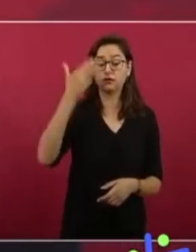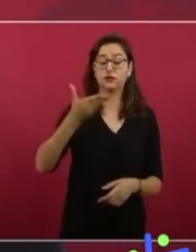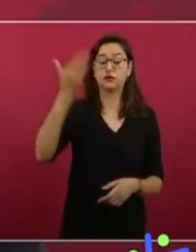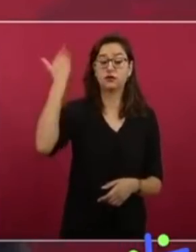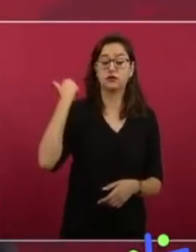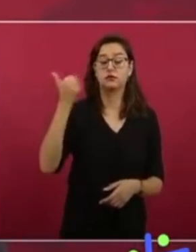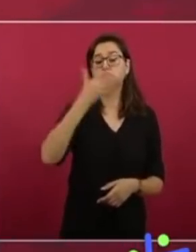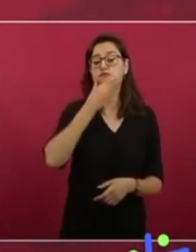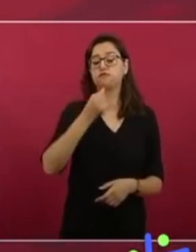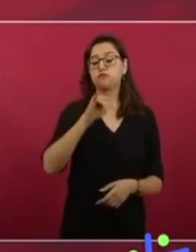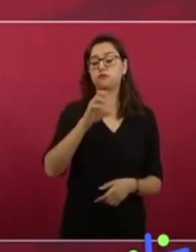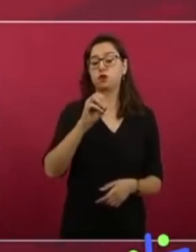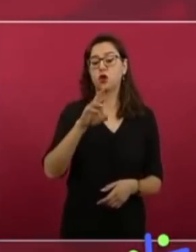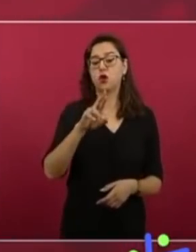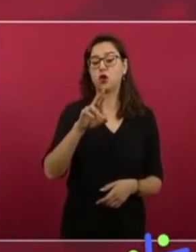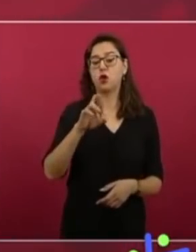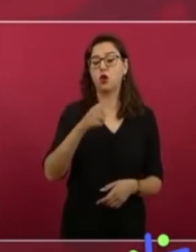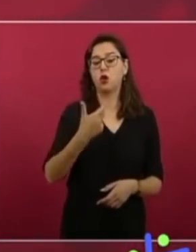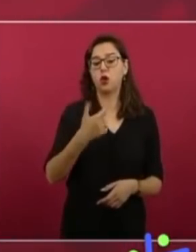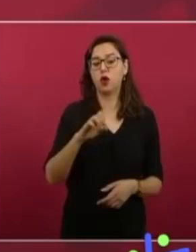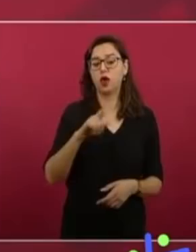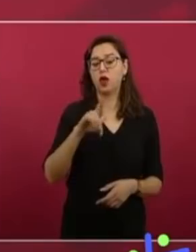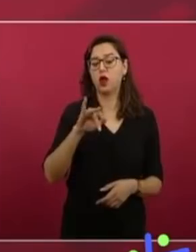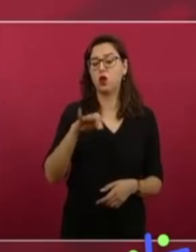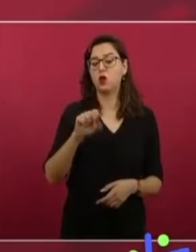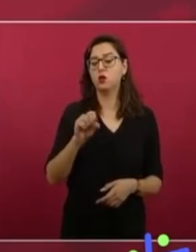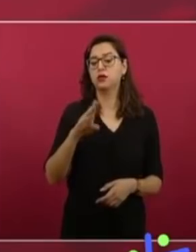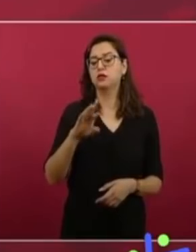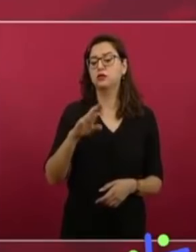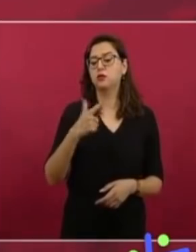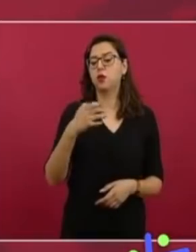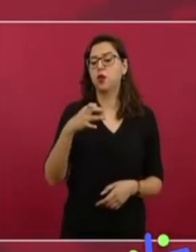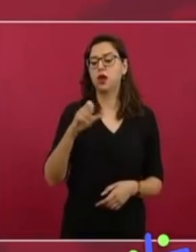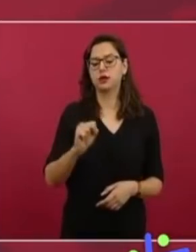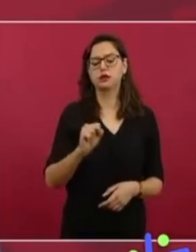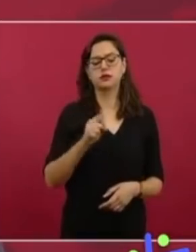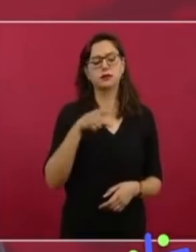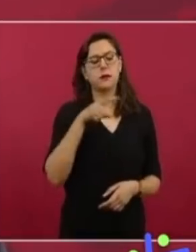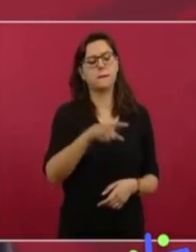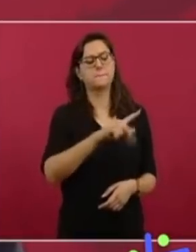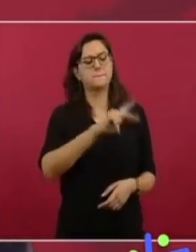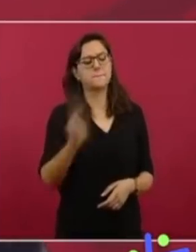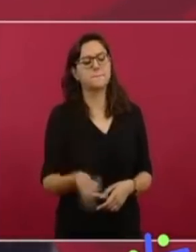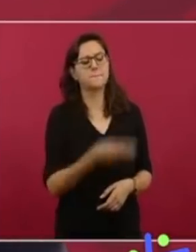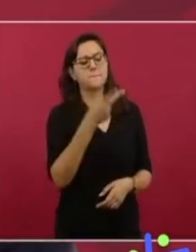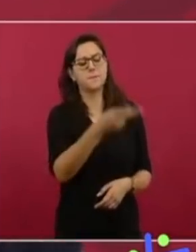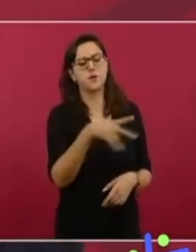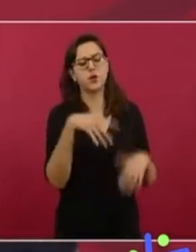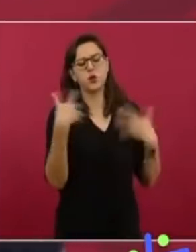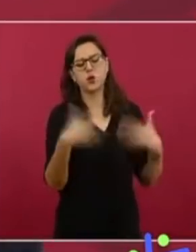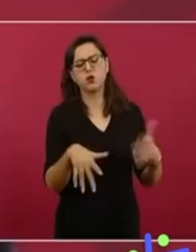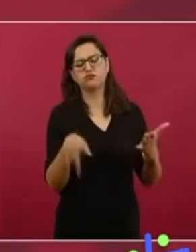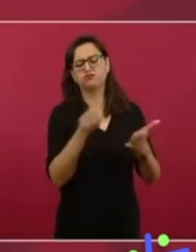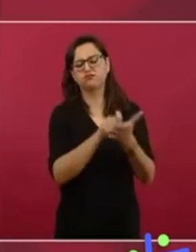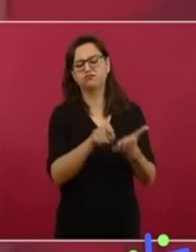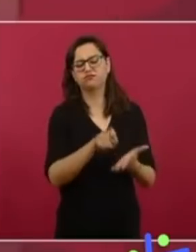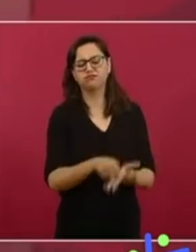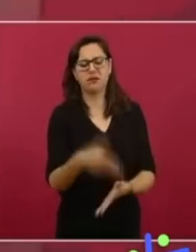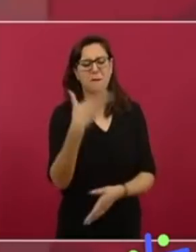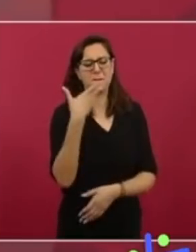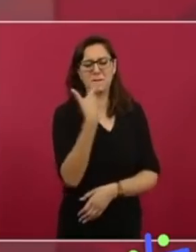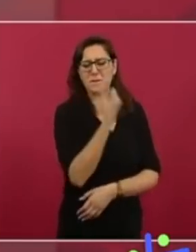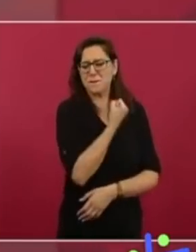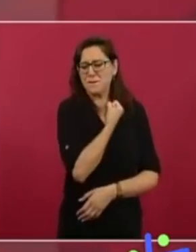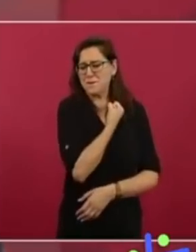años, ¿no? Creo que esto es muy importante señalarlo, tienen la oportunidad, unos la van a aprovechar y